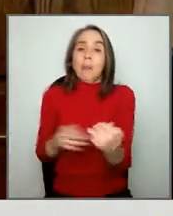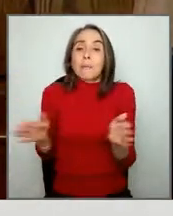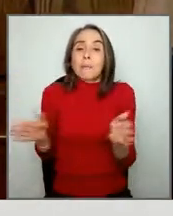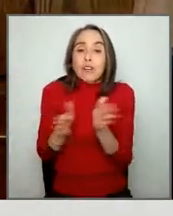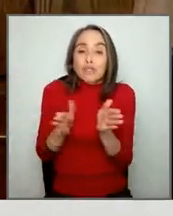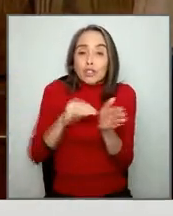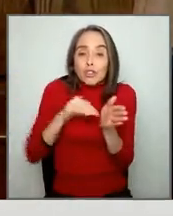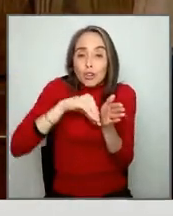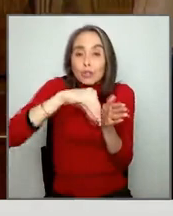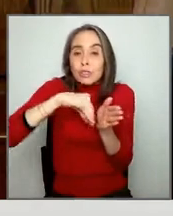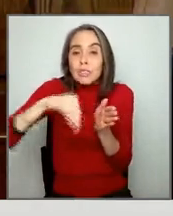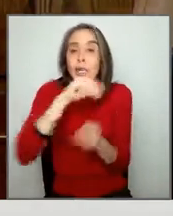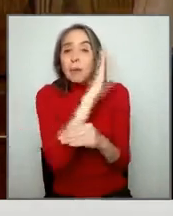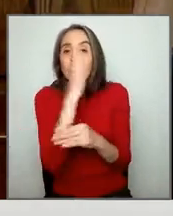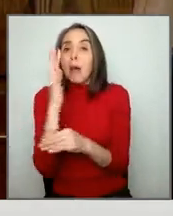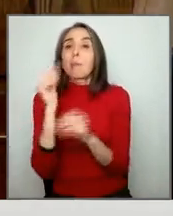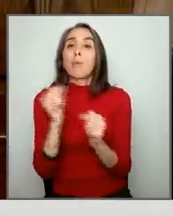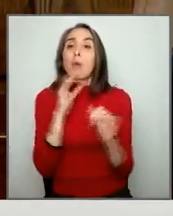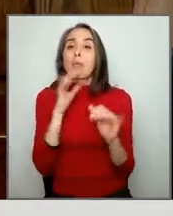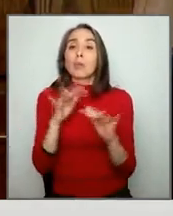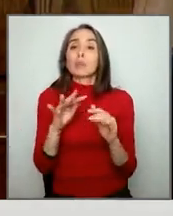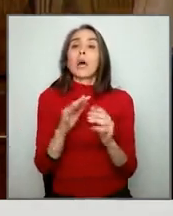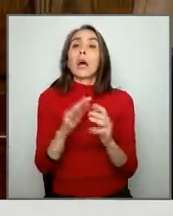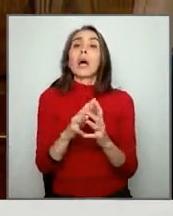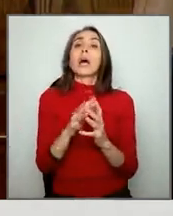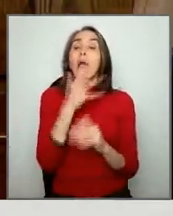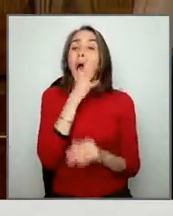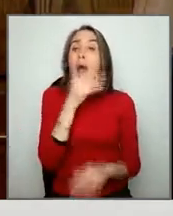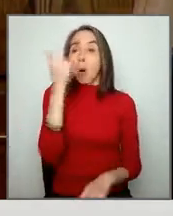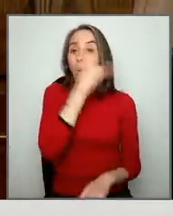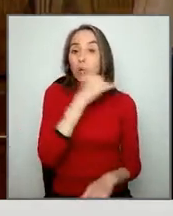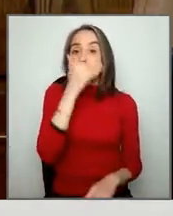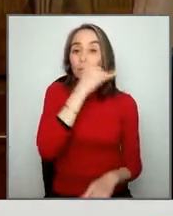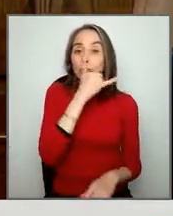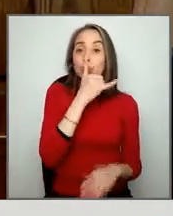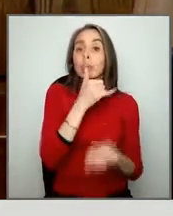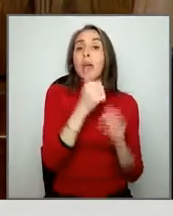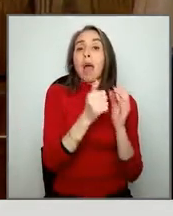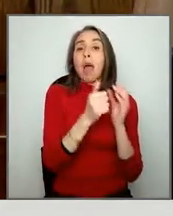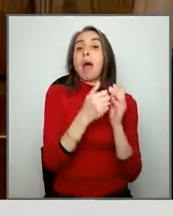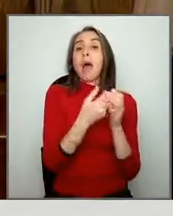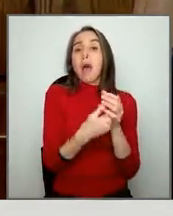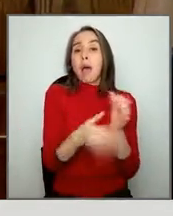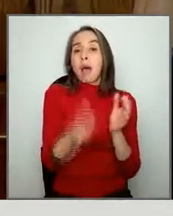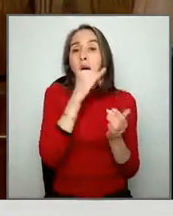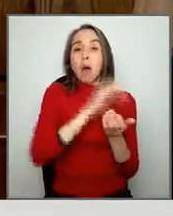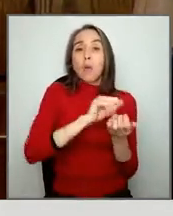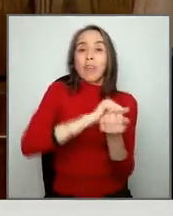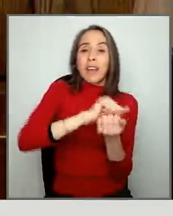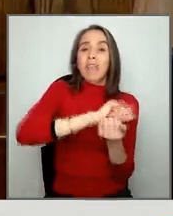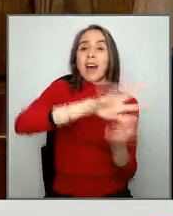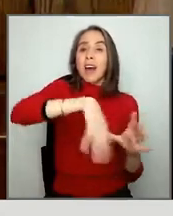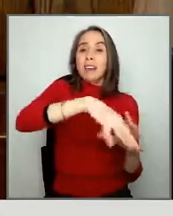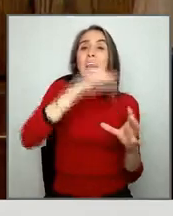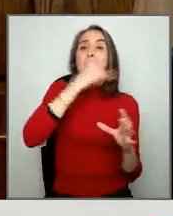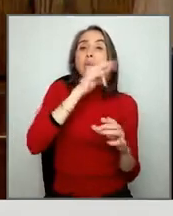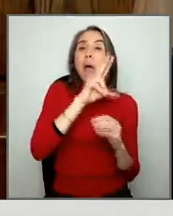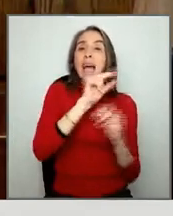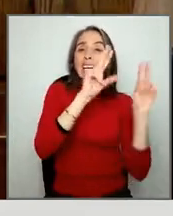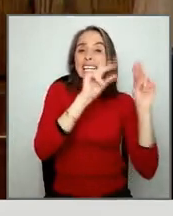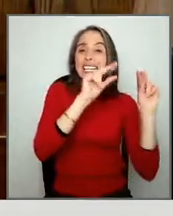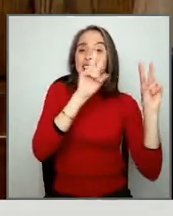se iban a poder utilizar estas cantidades de agua para poder regar No es cierto su sus distintas